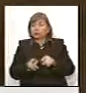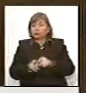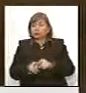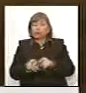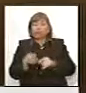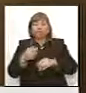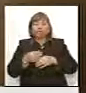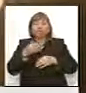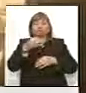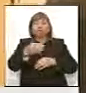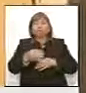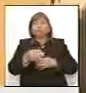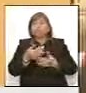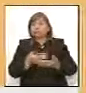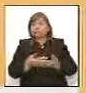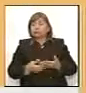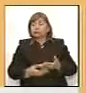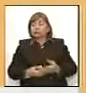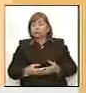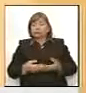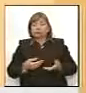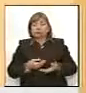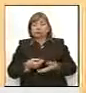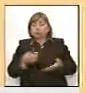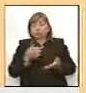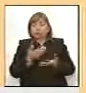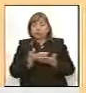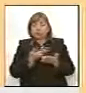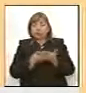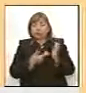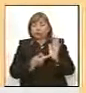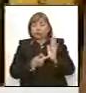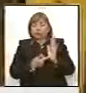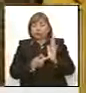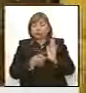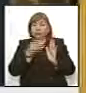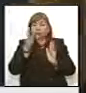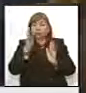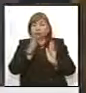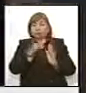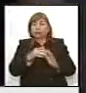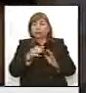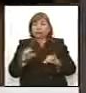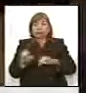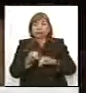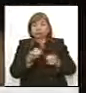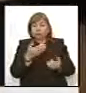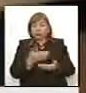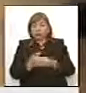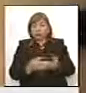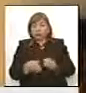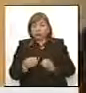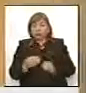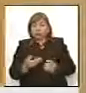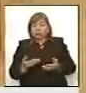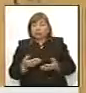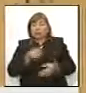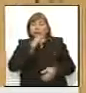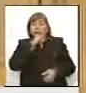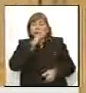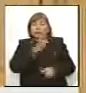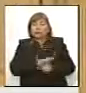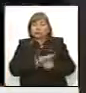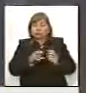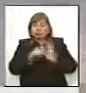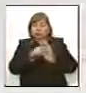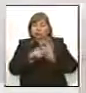plazo de entrega de ejemplares, la expedición de la constancia del depósito legal, las infracciones y sanciones establecidas por el incumplimiento de la